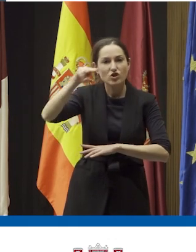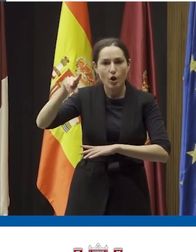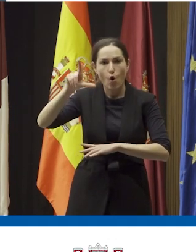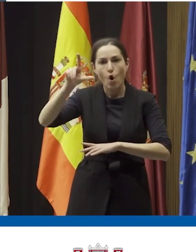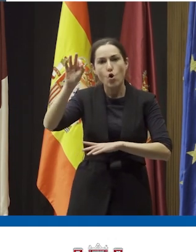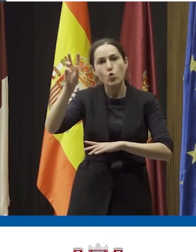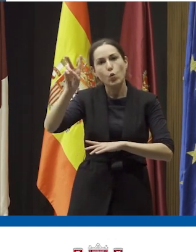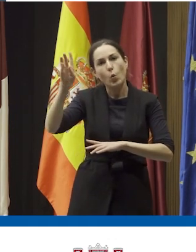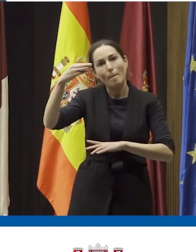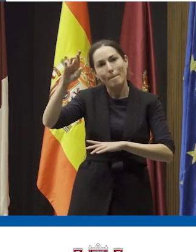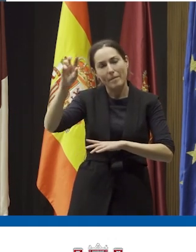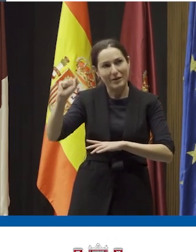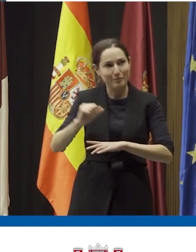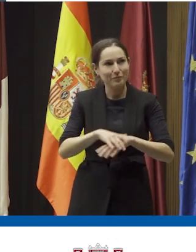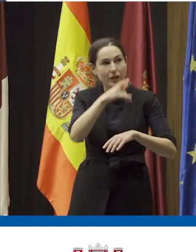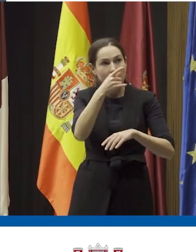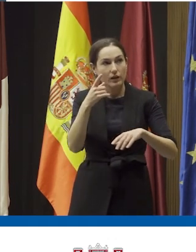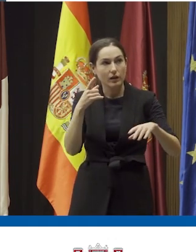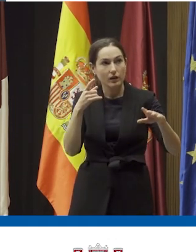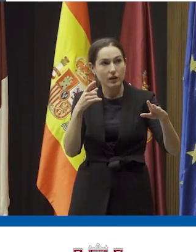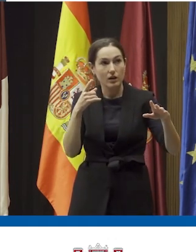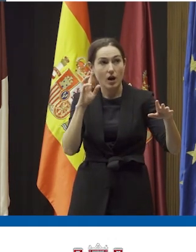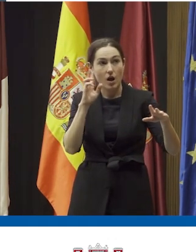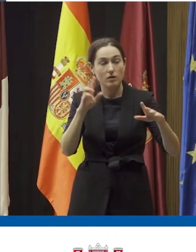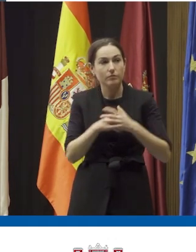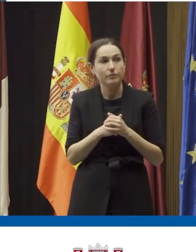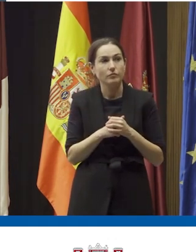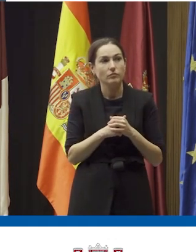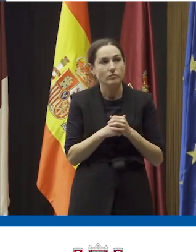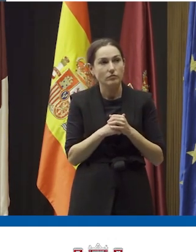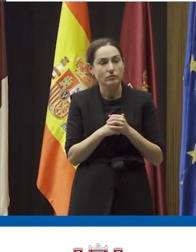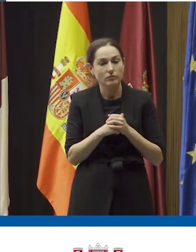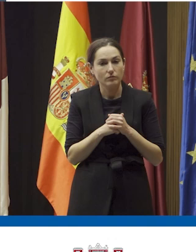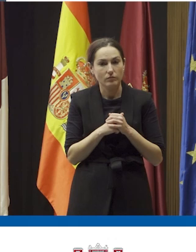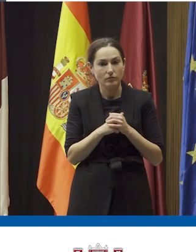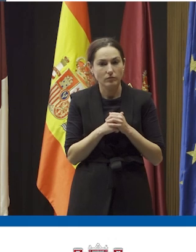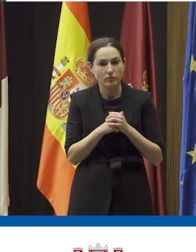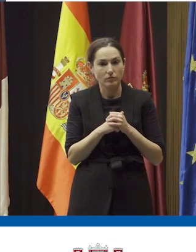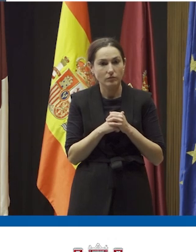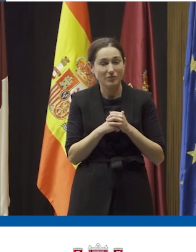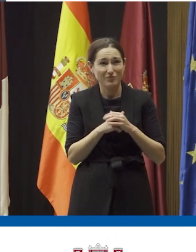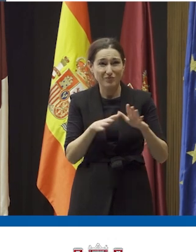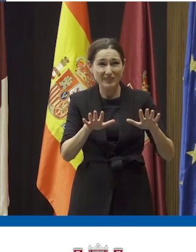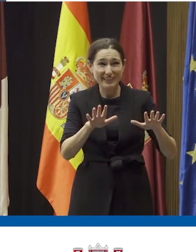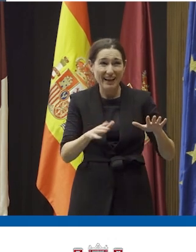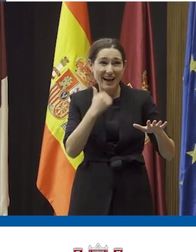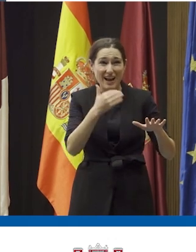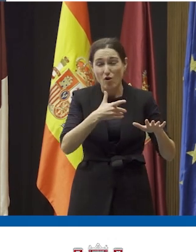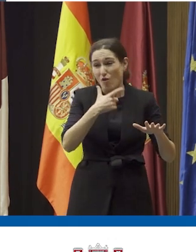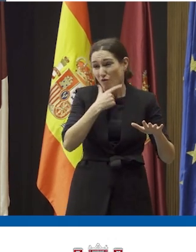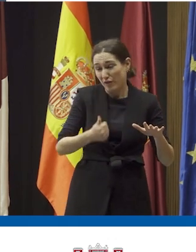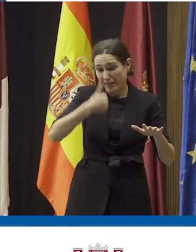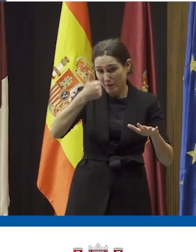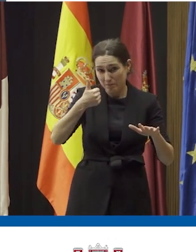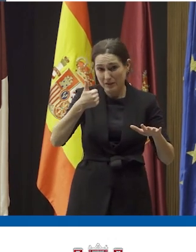estas leyes y estos preceptos de los dioses solares de su época. Algo más sencillo que la piedra